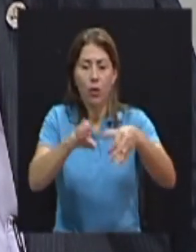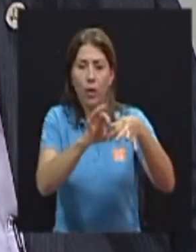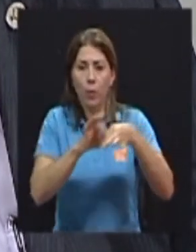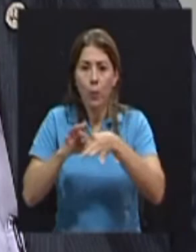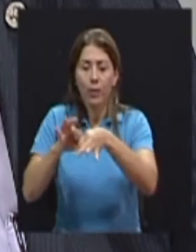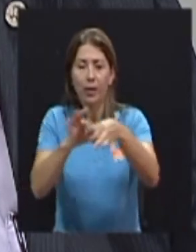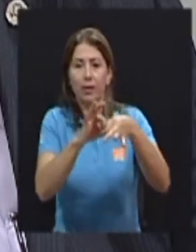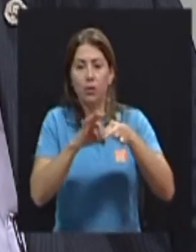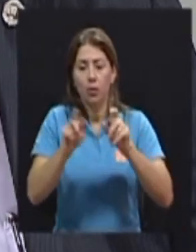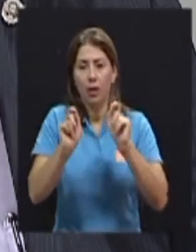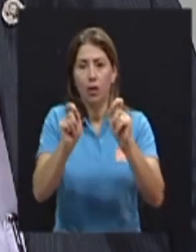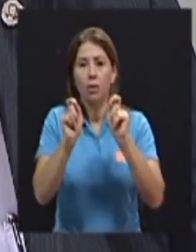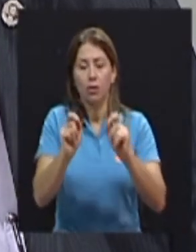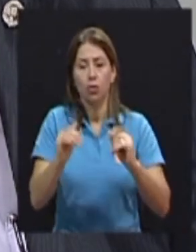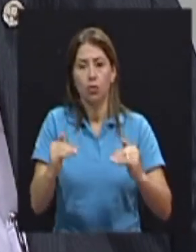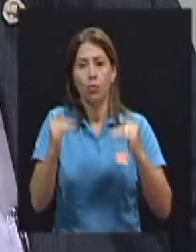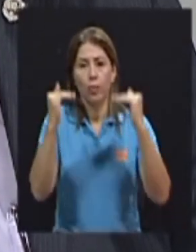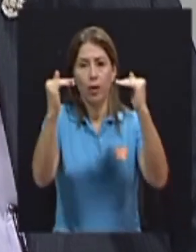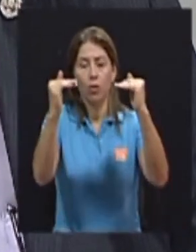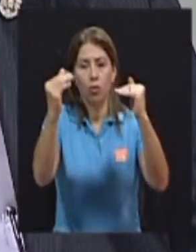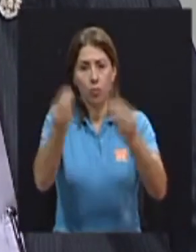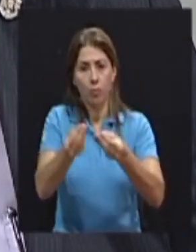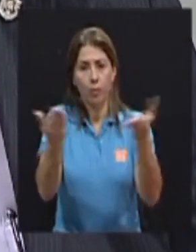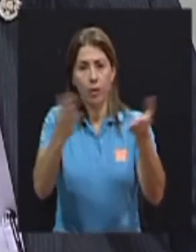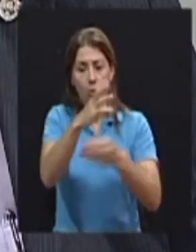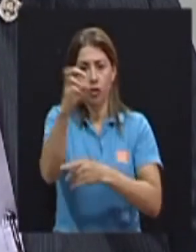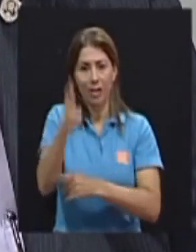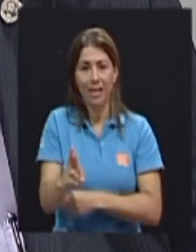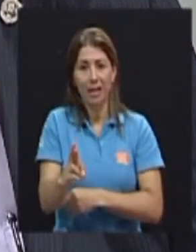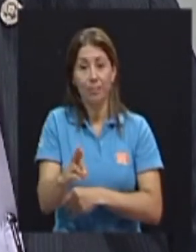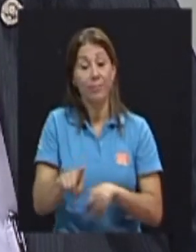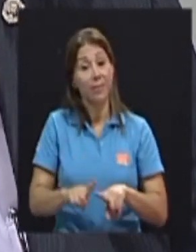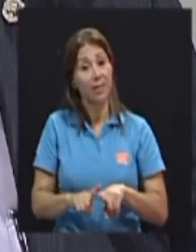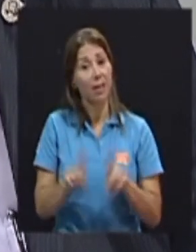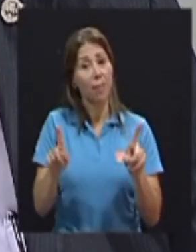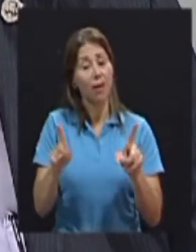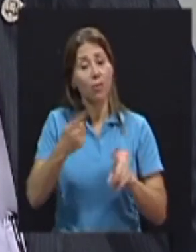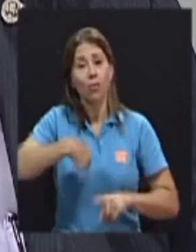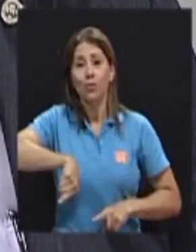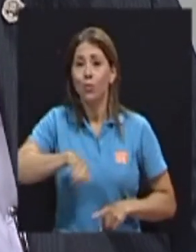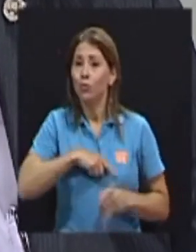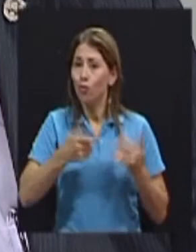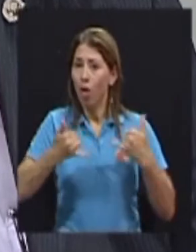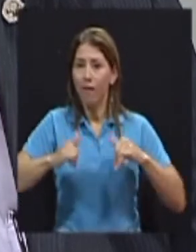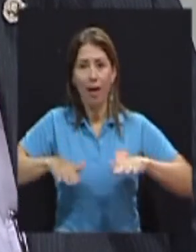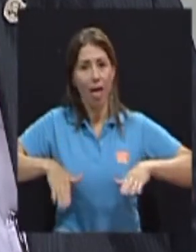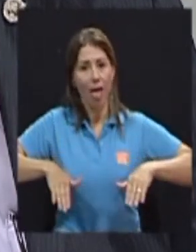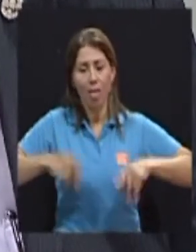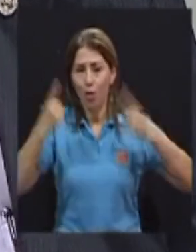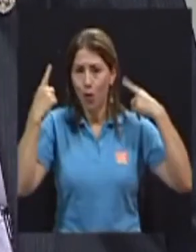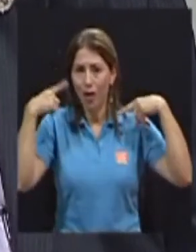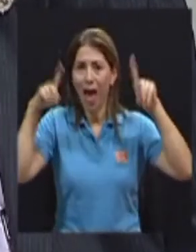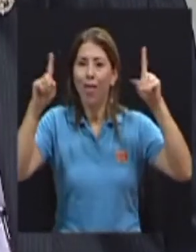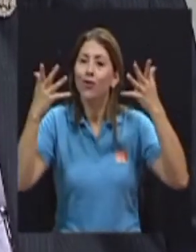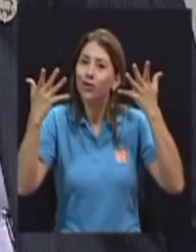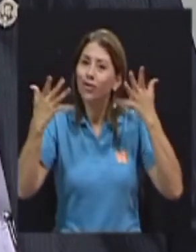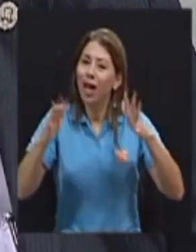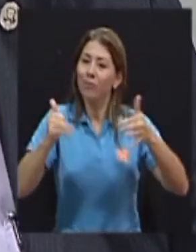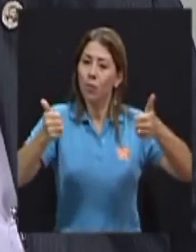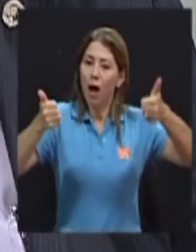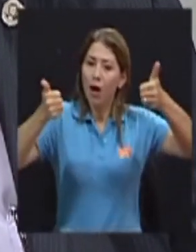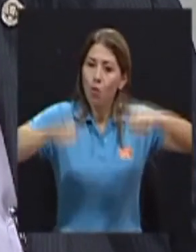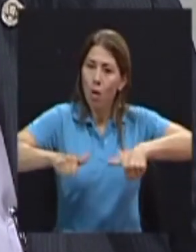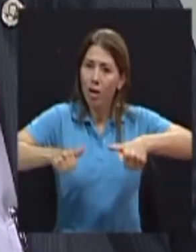educación superior estatal de Costa Rica. Sin embargo, no hemos logrado que se produzca el acuerdo